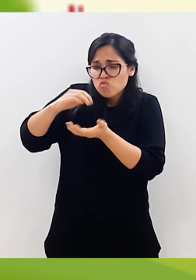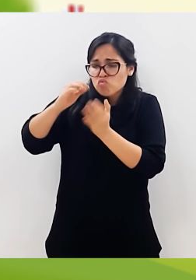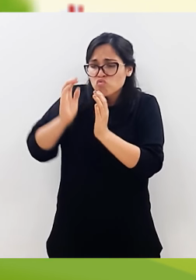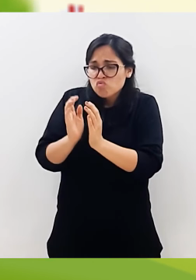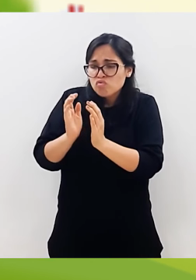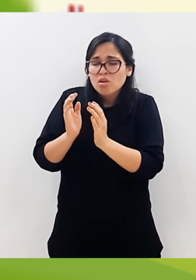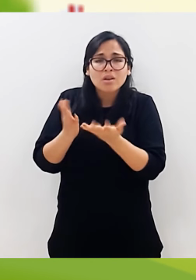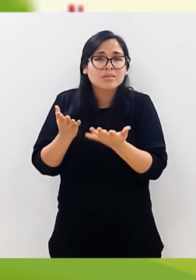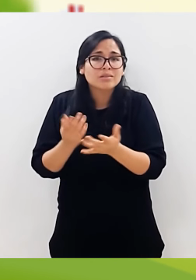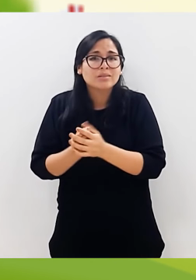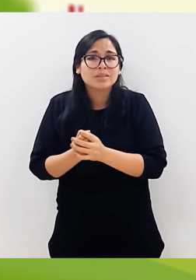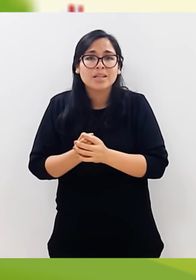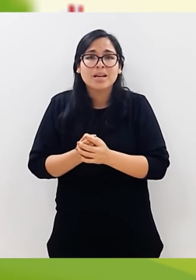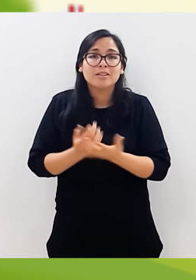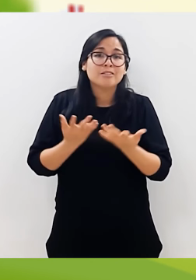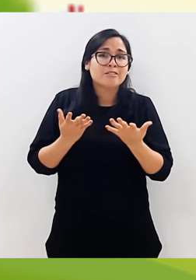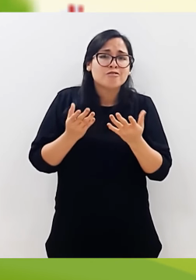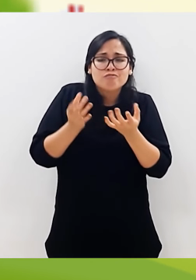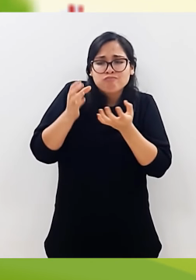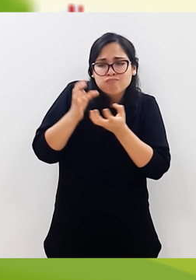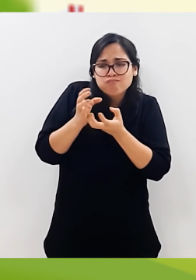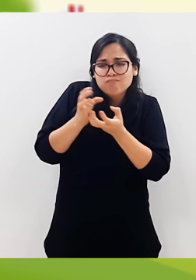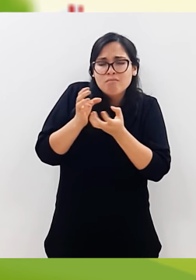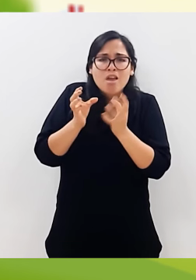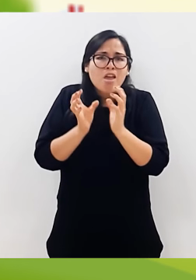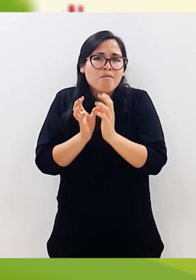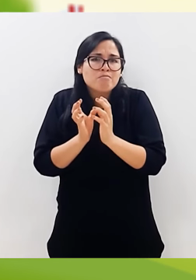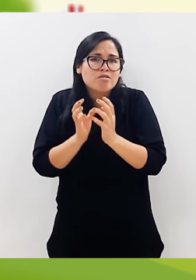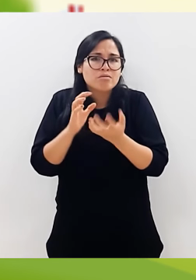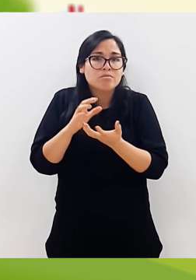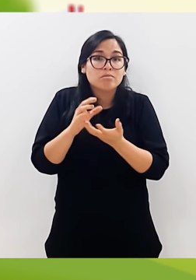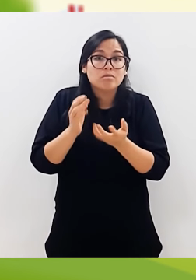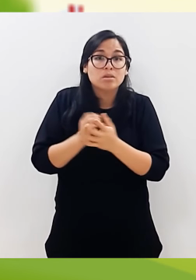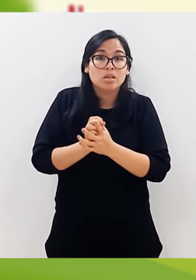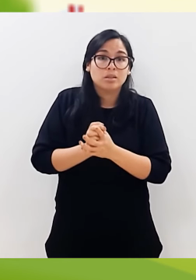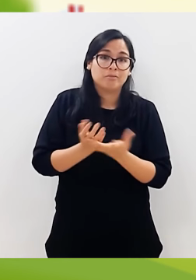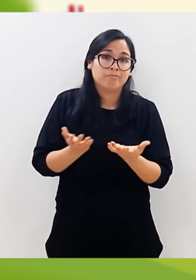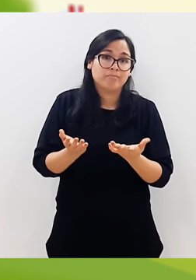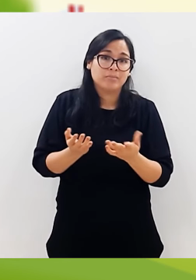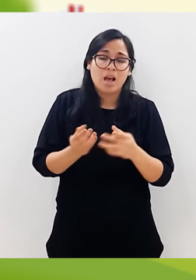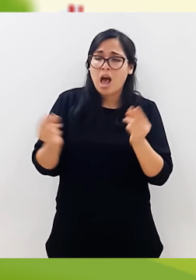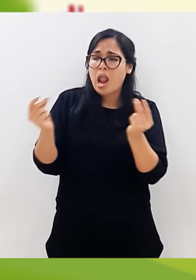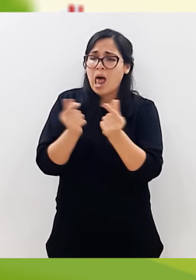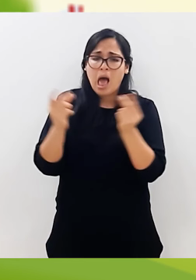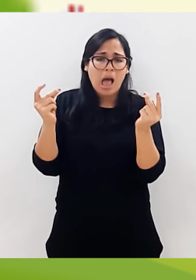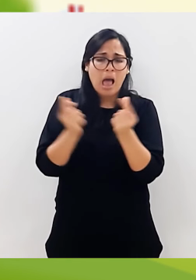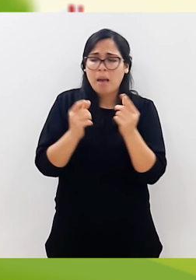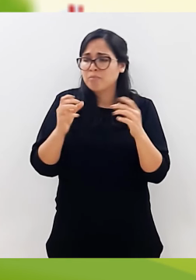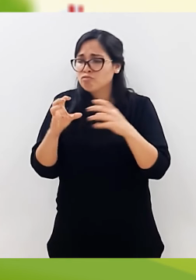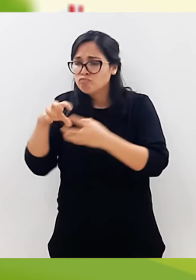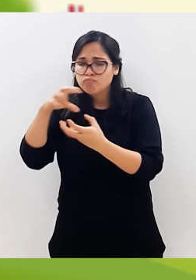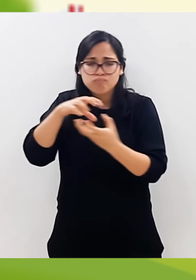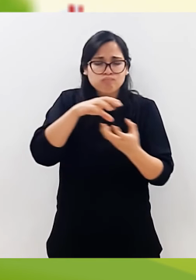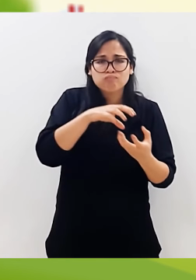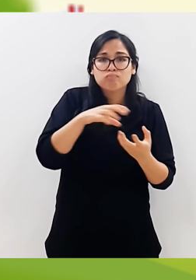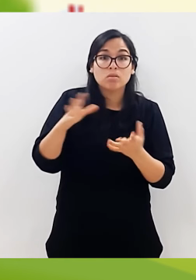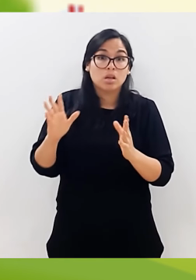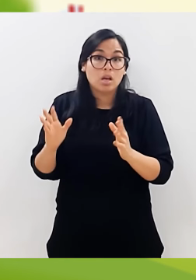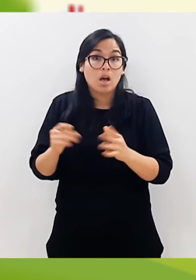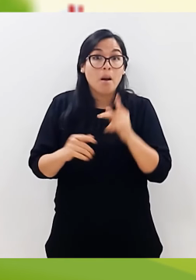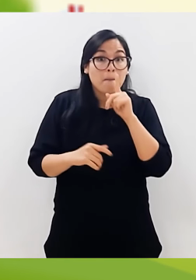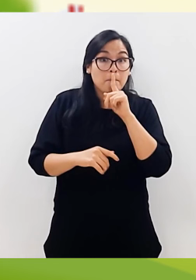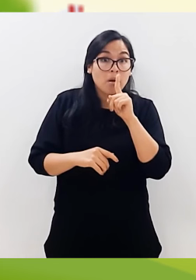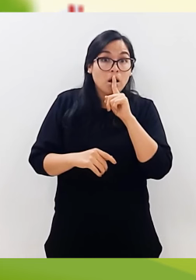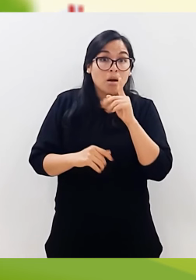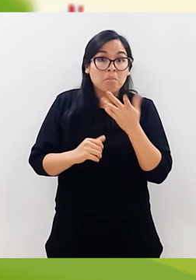vacías simulando que son pequepeques y que van muy rápido. A